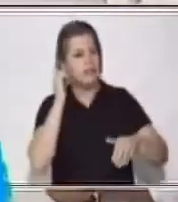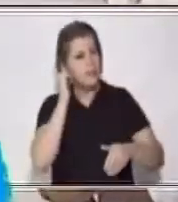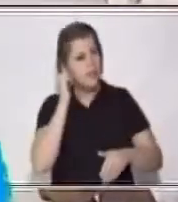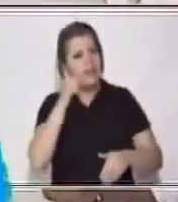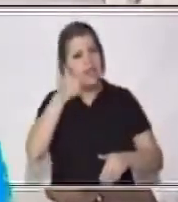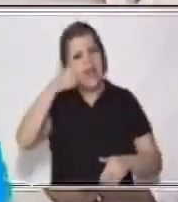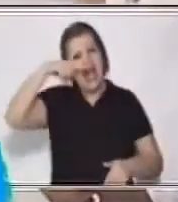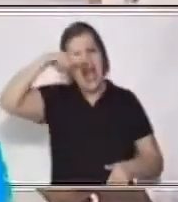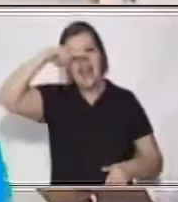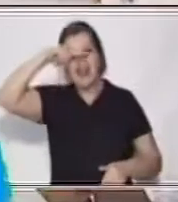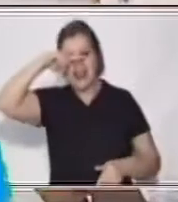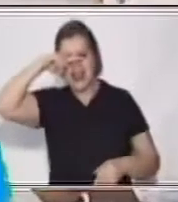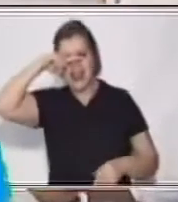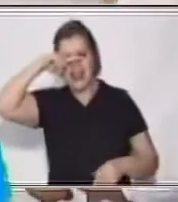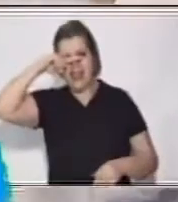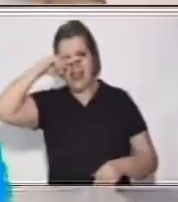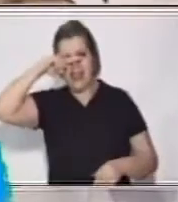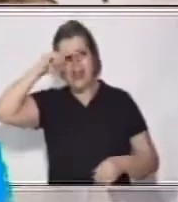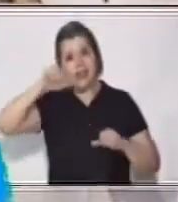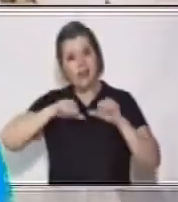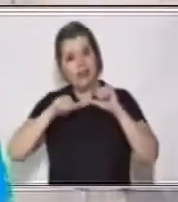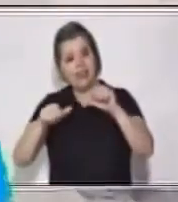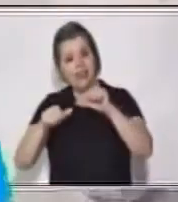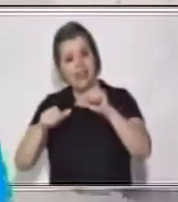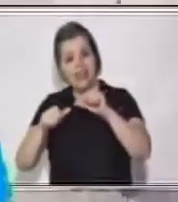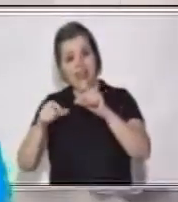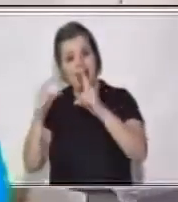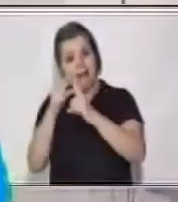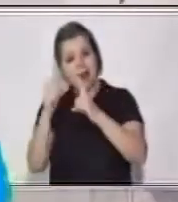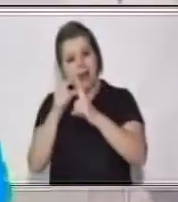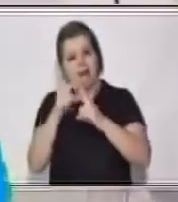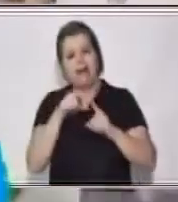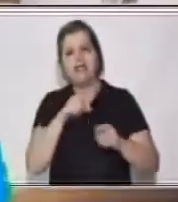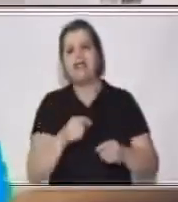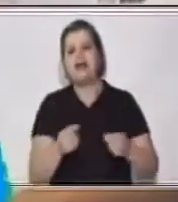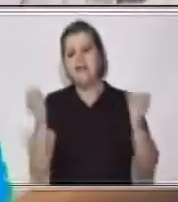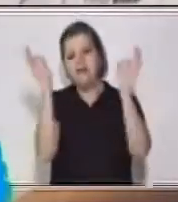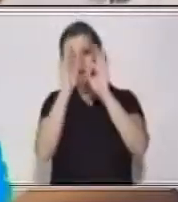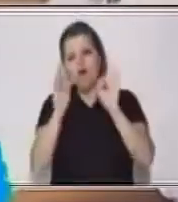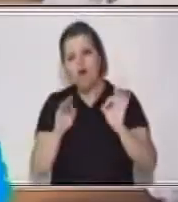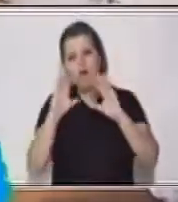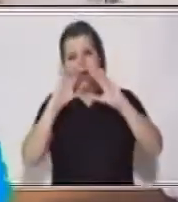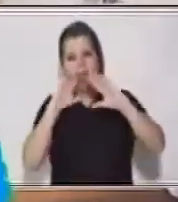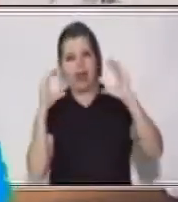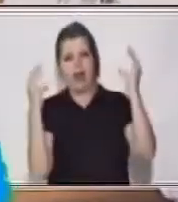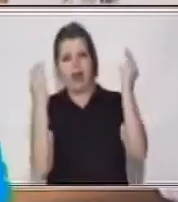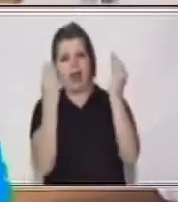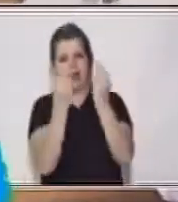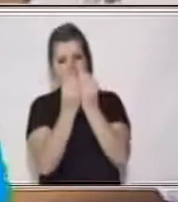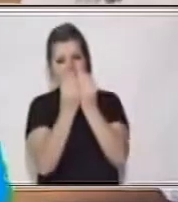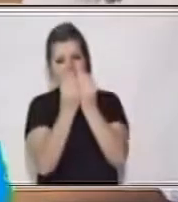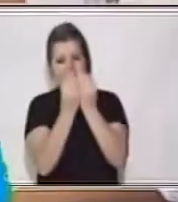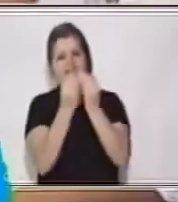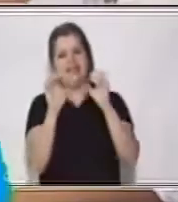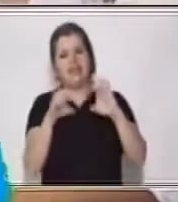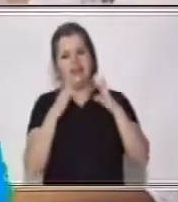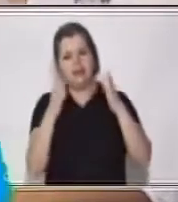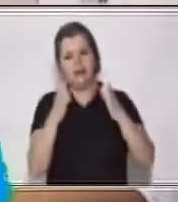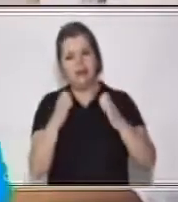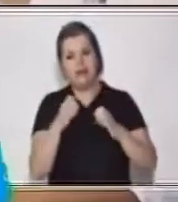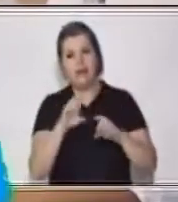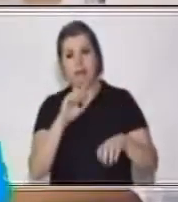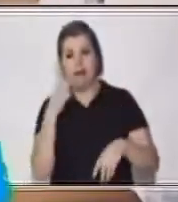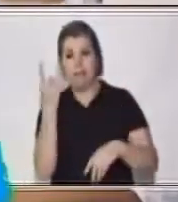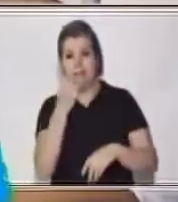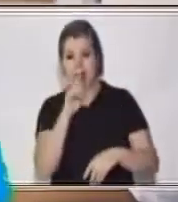va a ser nuestro morfema clase. Lo podemos identificar de esta forma, como nuestro morfema